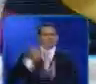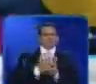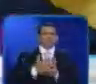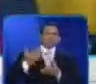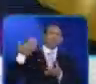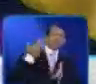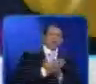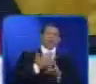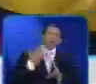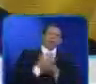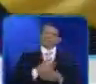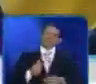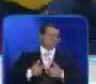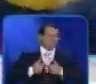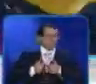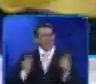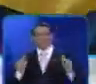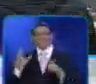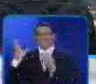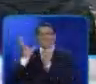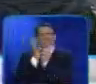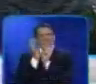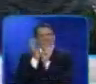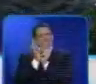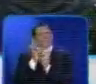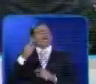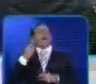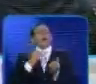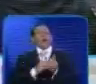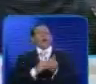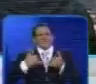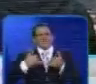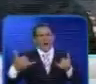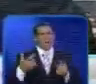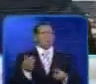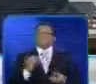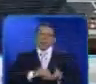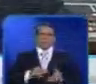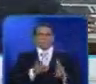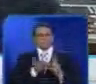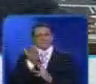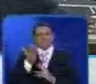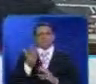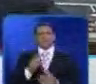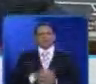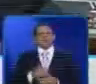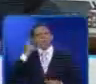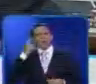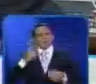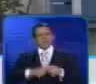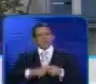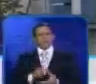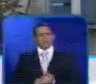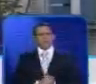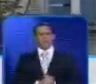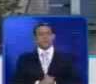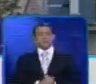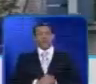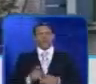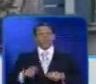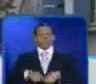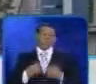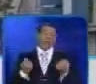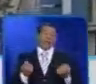la arbitrariedad encontró una ventana abierta en la plataforma del medio a través de los canales por suscripción. Pero el daño